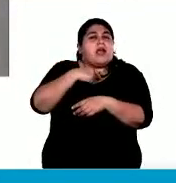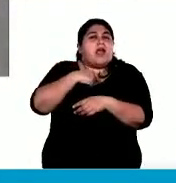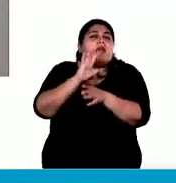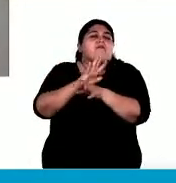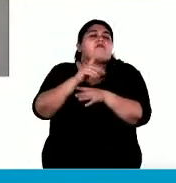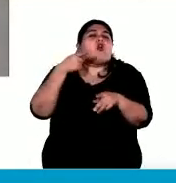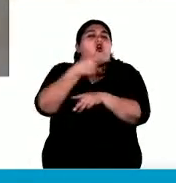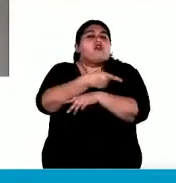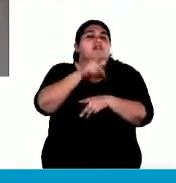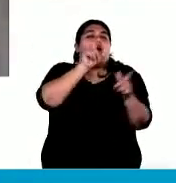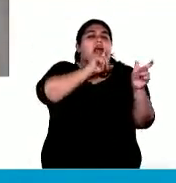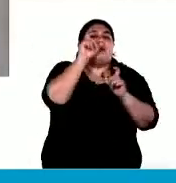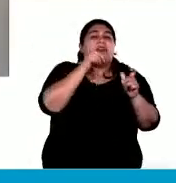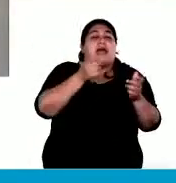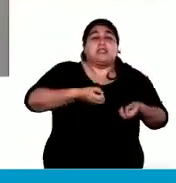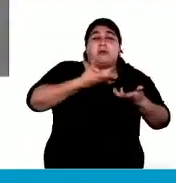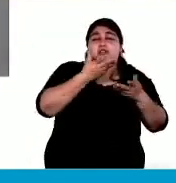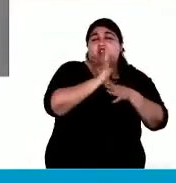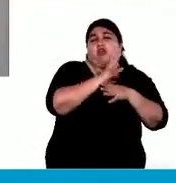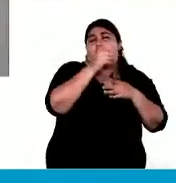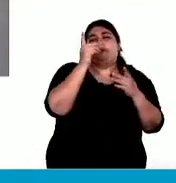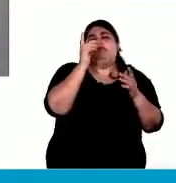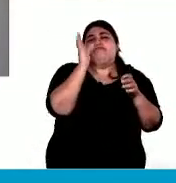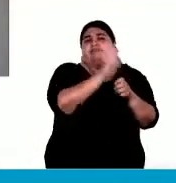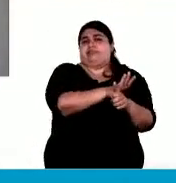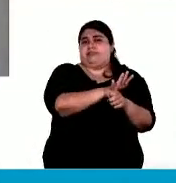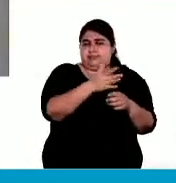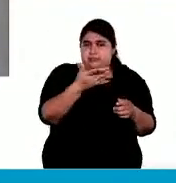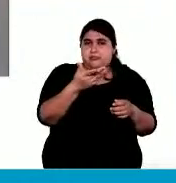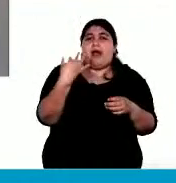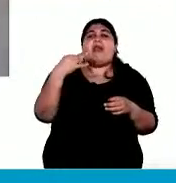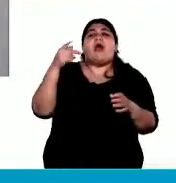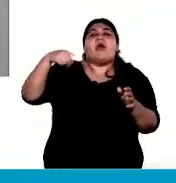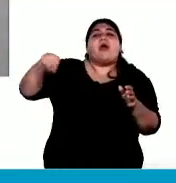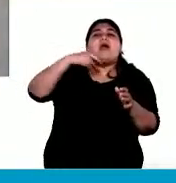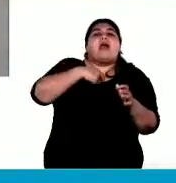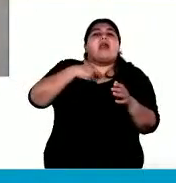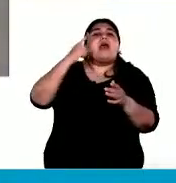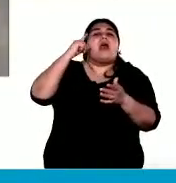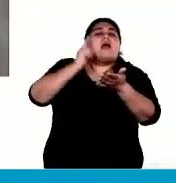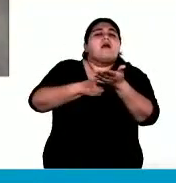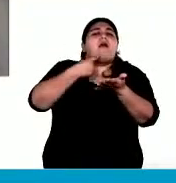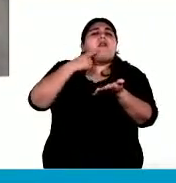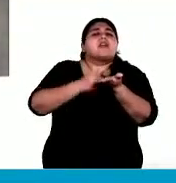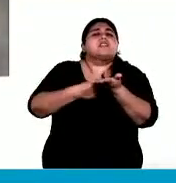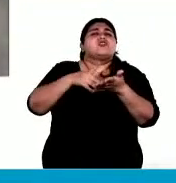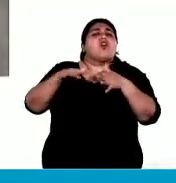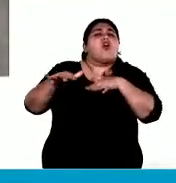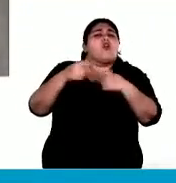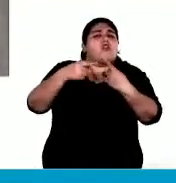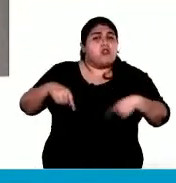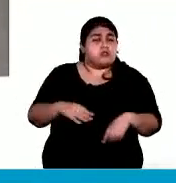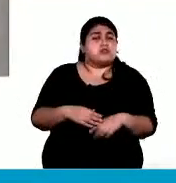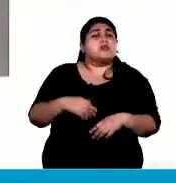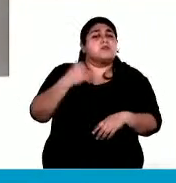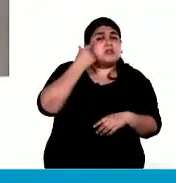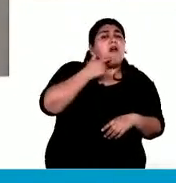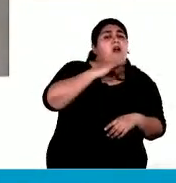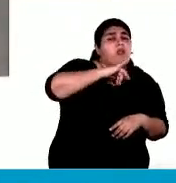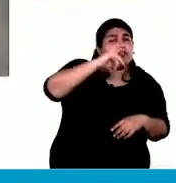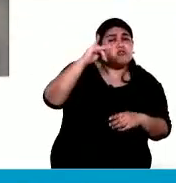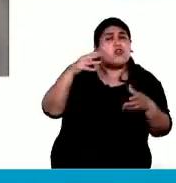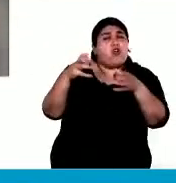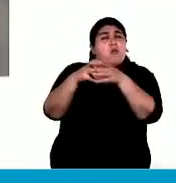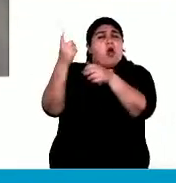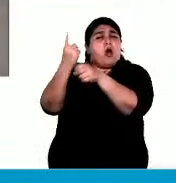expresión. Intentan limitar lo que se puede decir, hacer o pensar. Por eso ya se le ha denunciado a la titular del organismo por